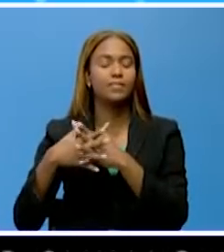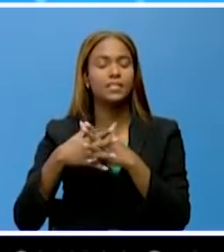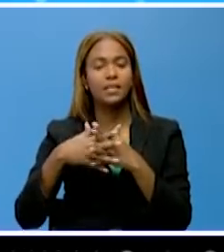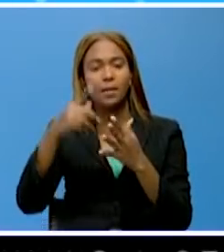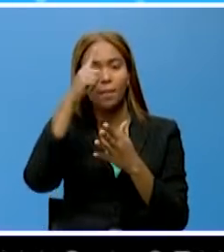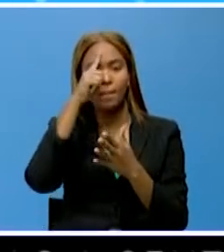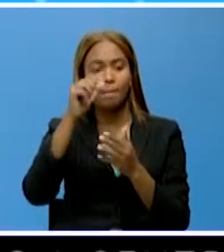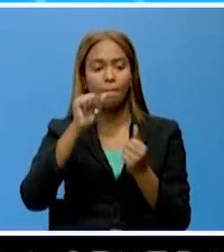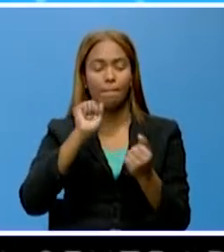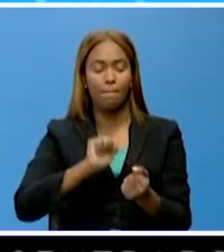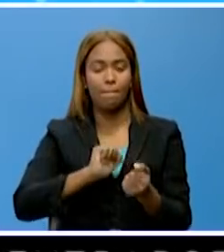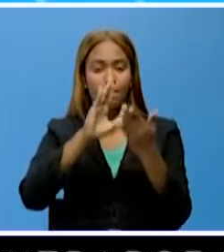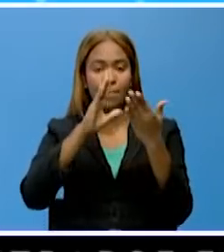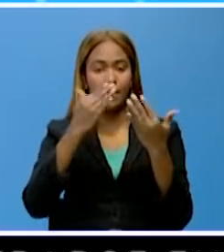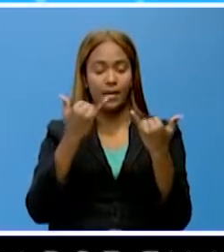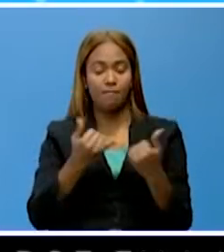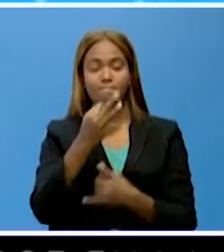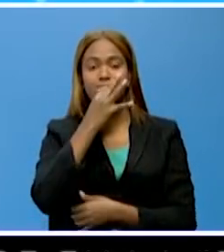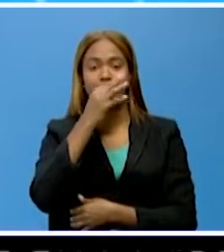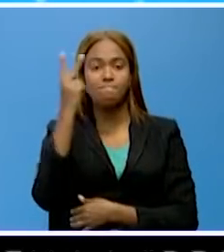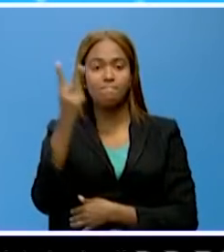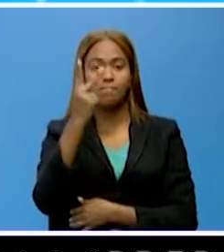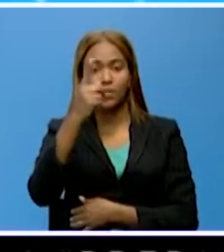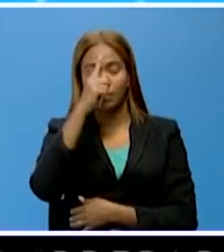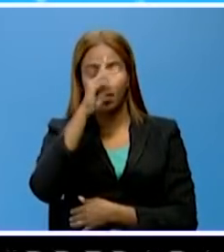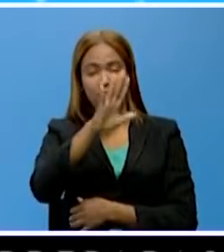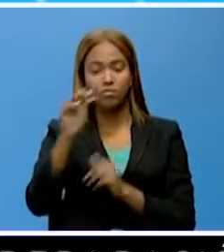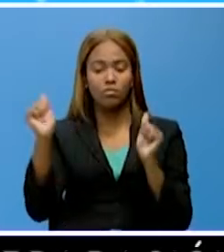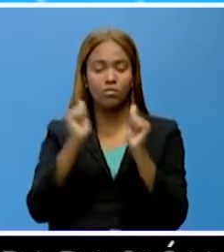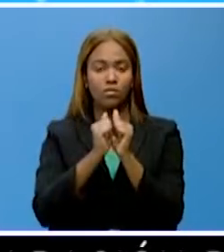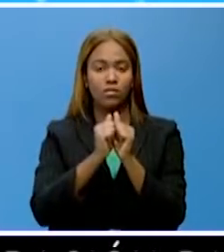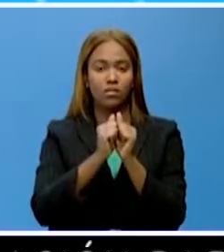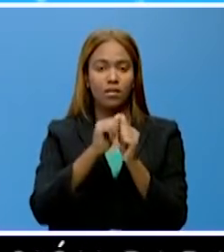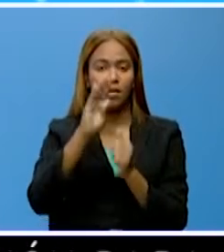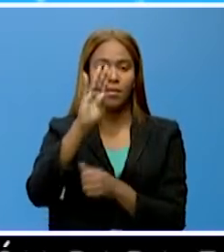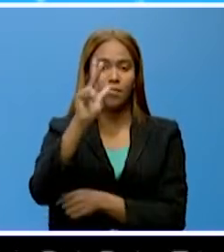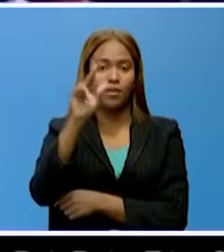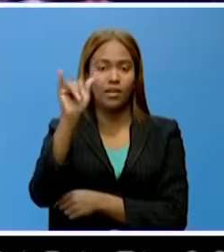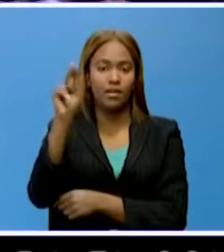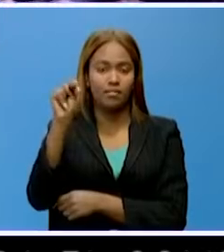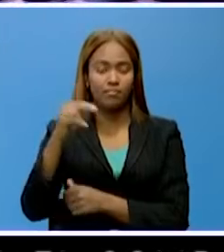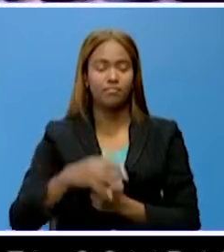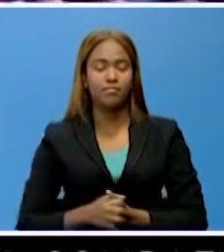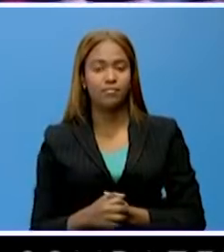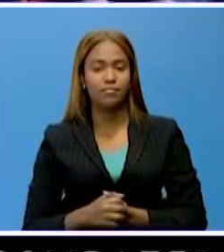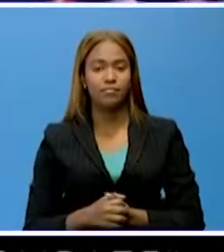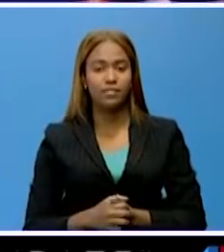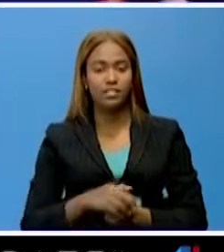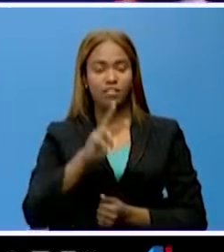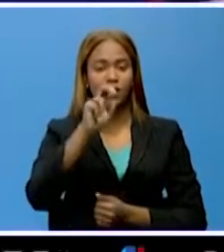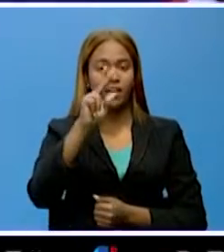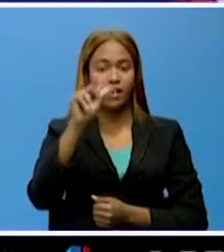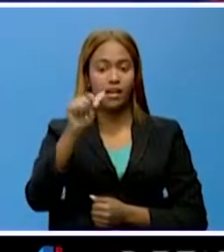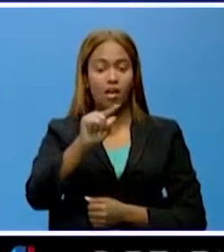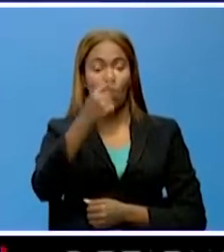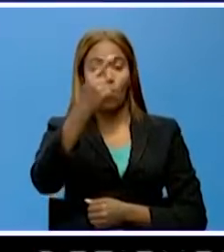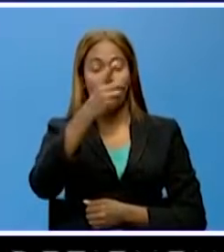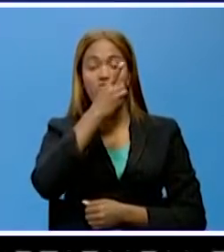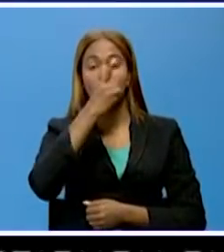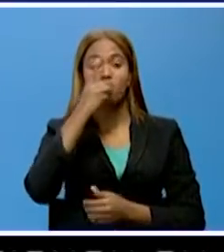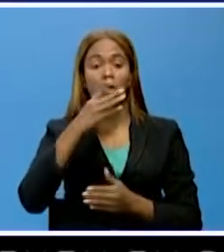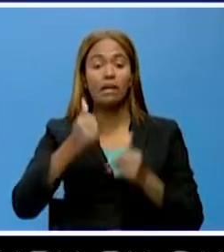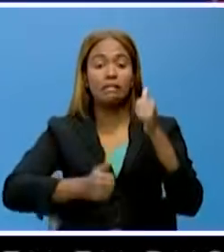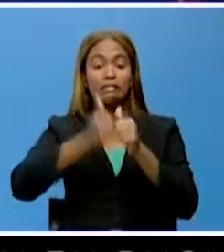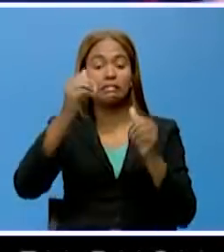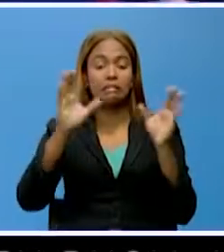para enfrentarse este viernes a su compatriota Brian Pérez. Valera, único dominicano en ganar un título